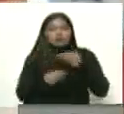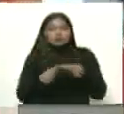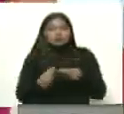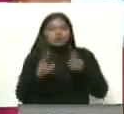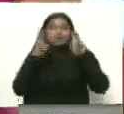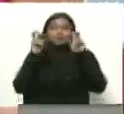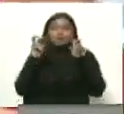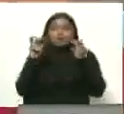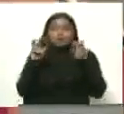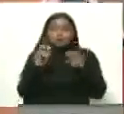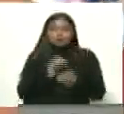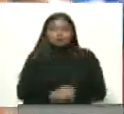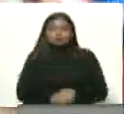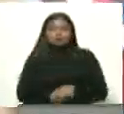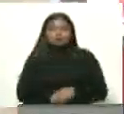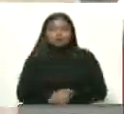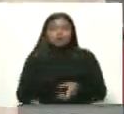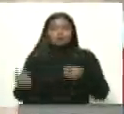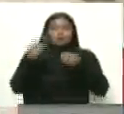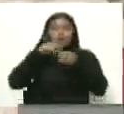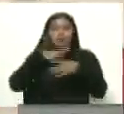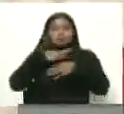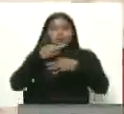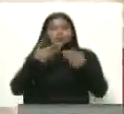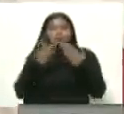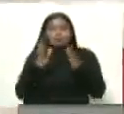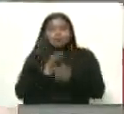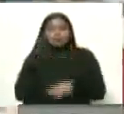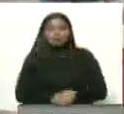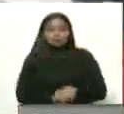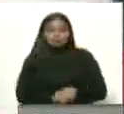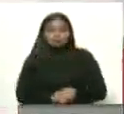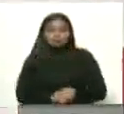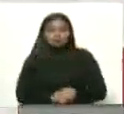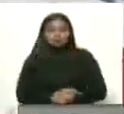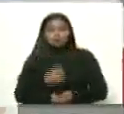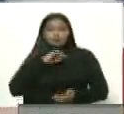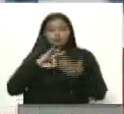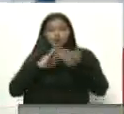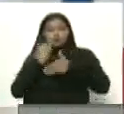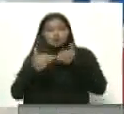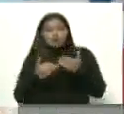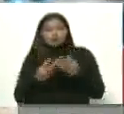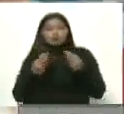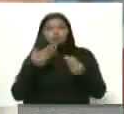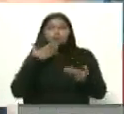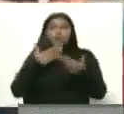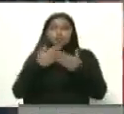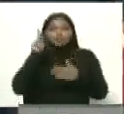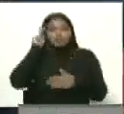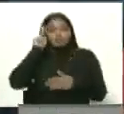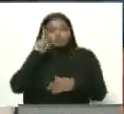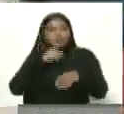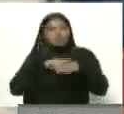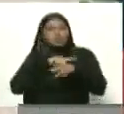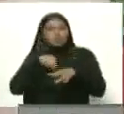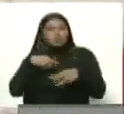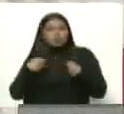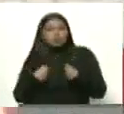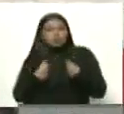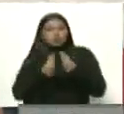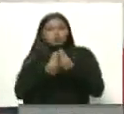nueva, vinculada a los intereses populares, fundamentalmente. Muchísimas gracias, profesor, por su tiempo con nosotros,